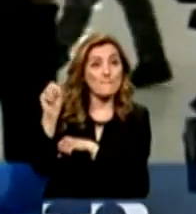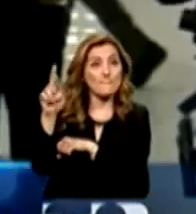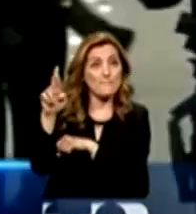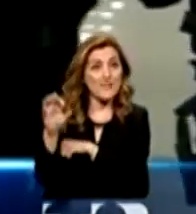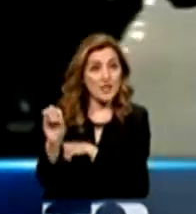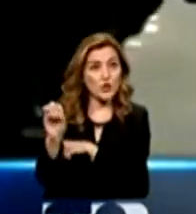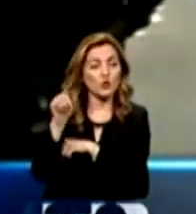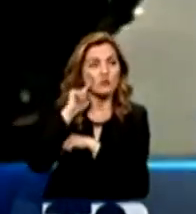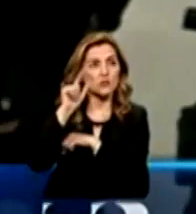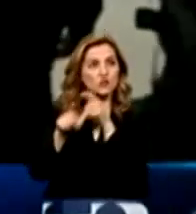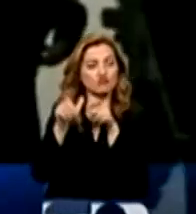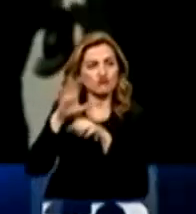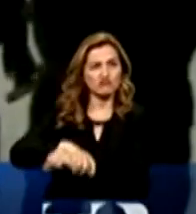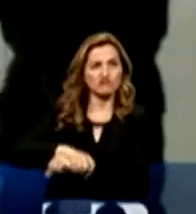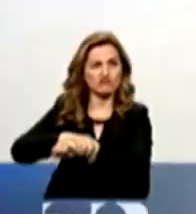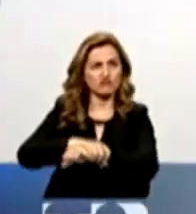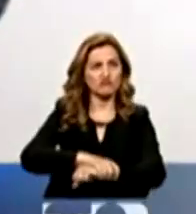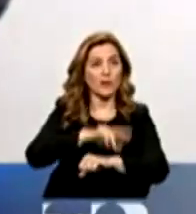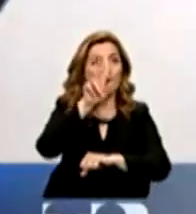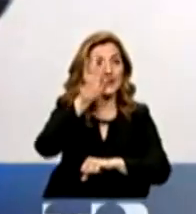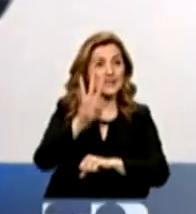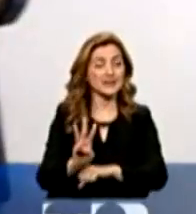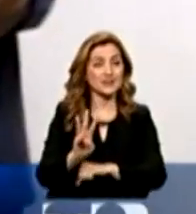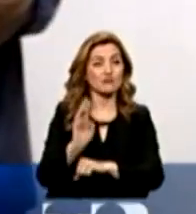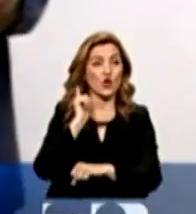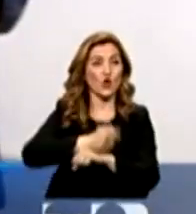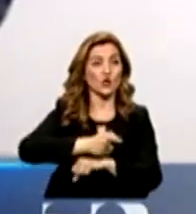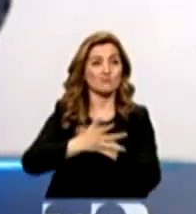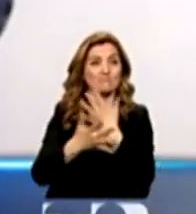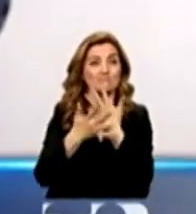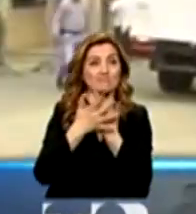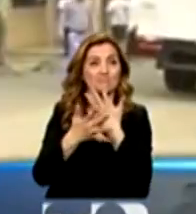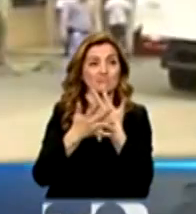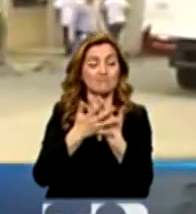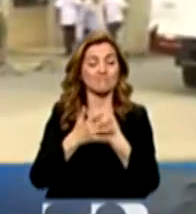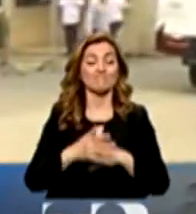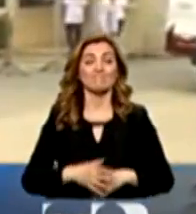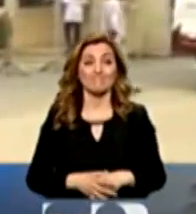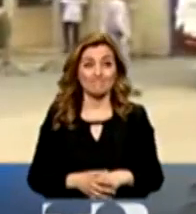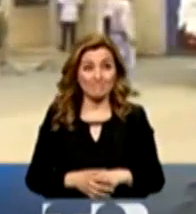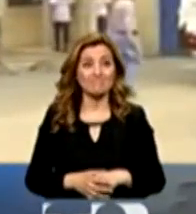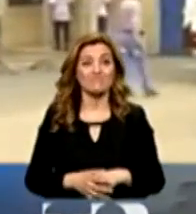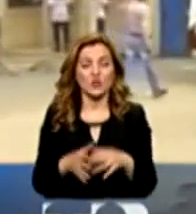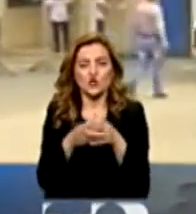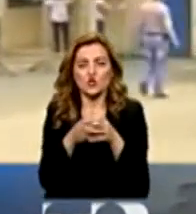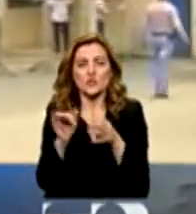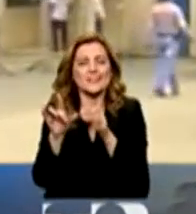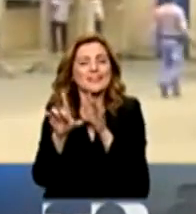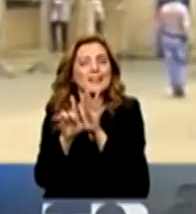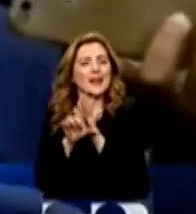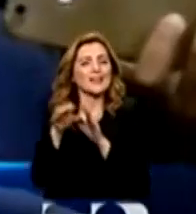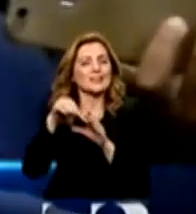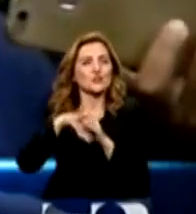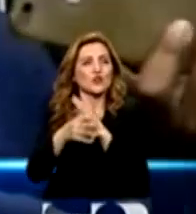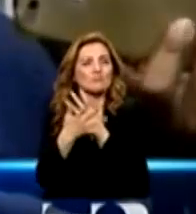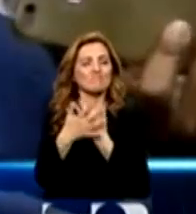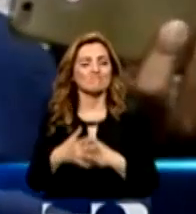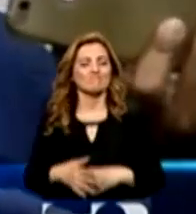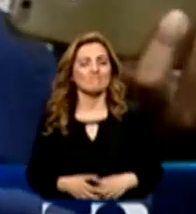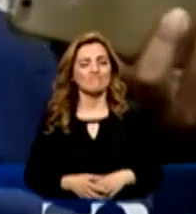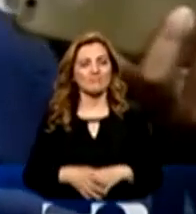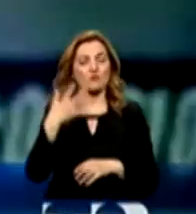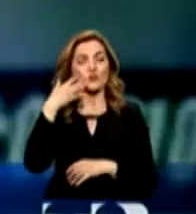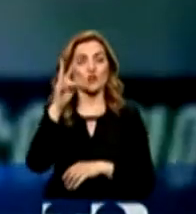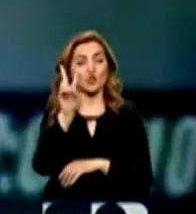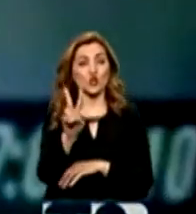conocer que a los 26 detenidos este fin de semana se les dictó prisión preventiva por presunta asociación ilícita. Efectivamente, el día 2